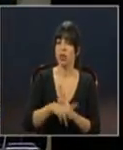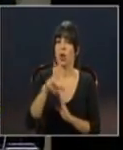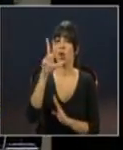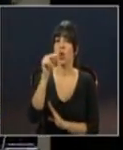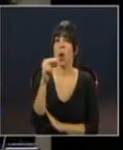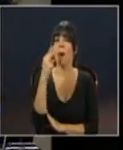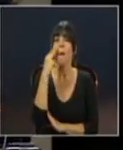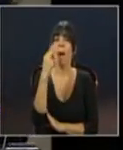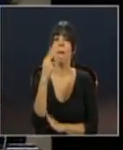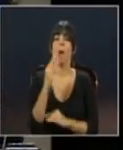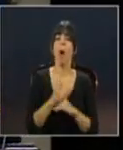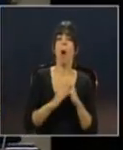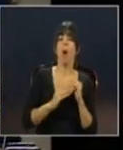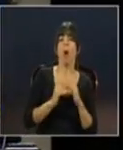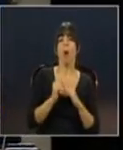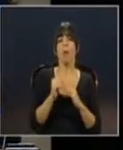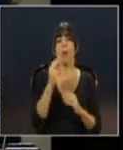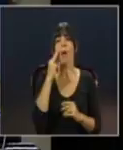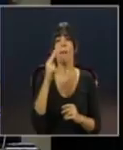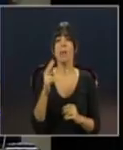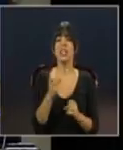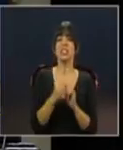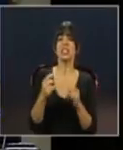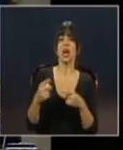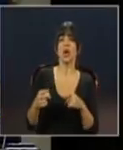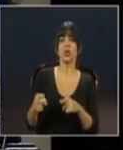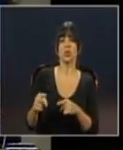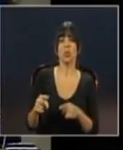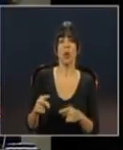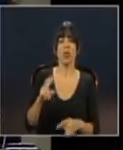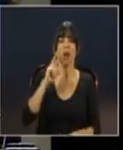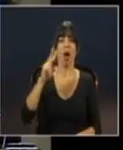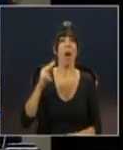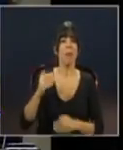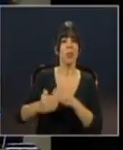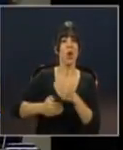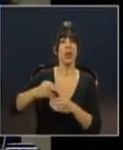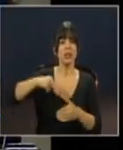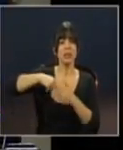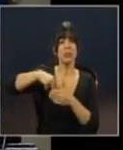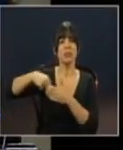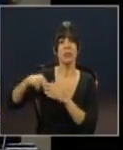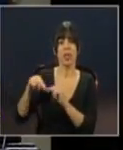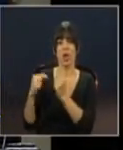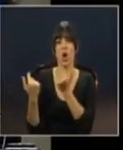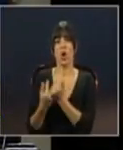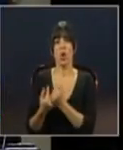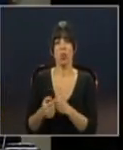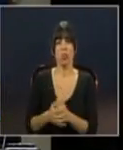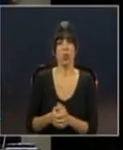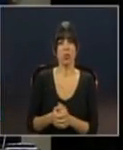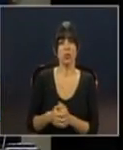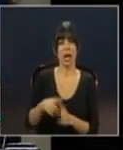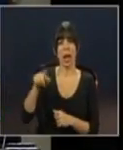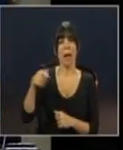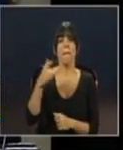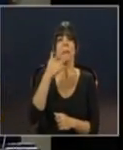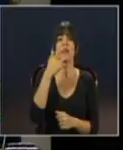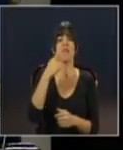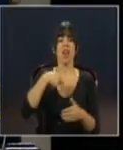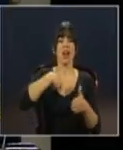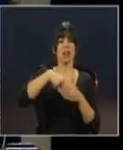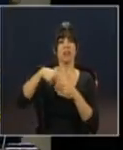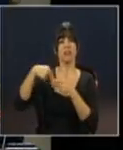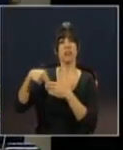contemplar cómodamente y sin consecuencias la indolencia burocrática, gremial o fáctica que prefiere obstaculizar